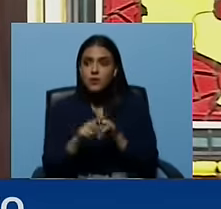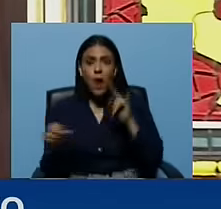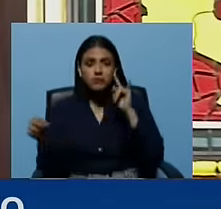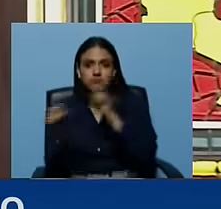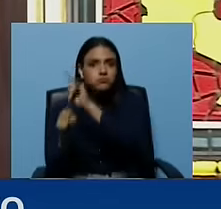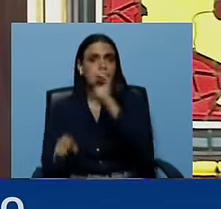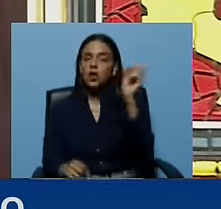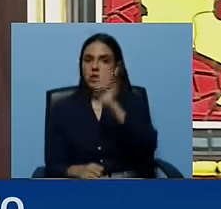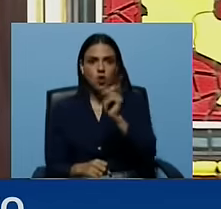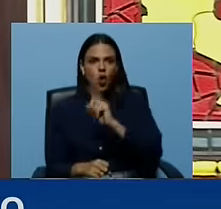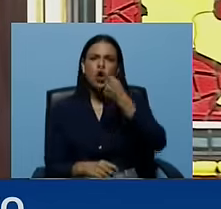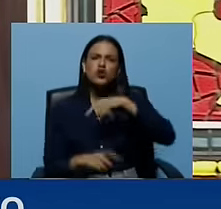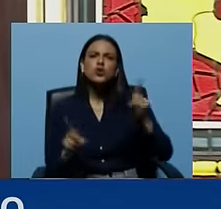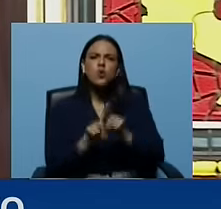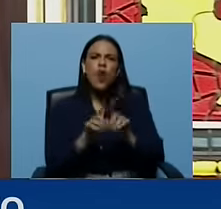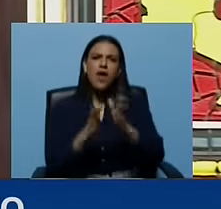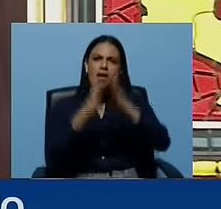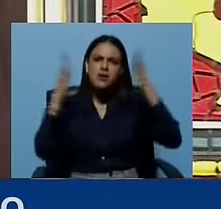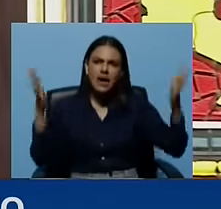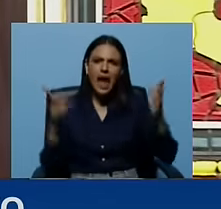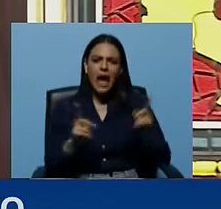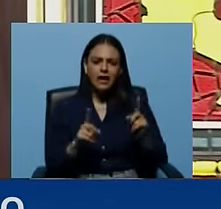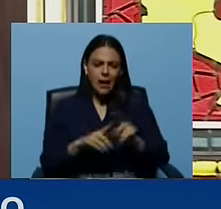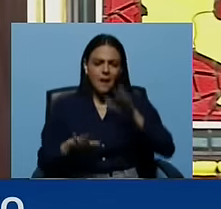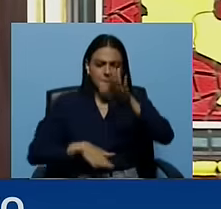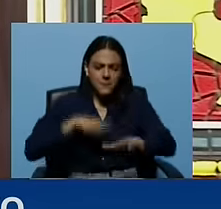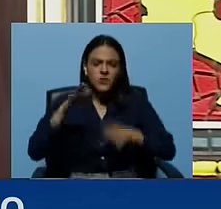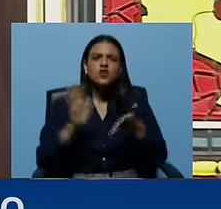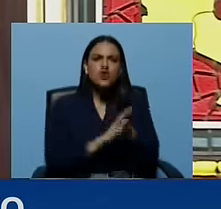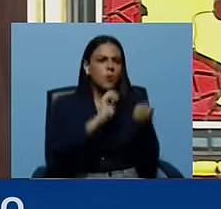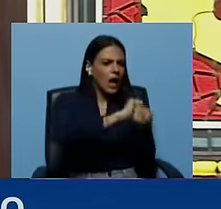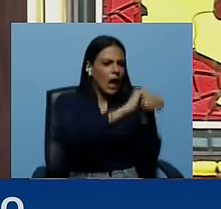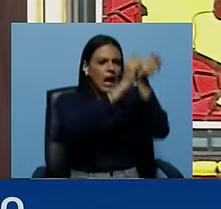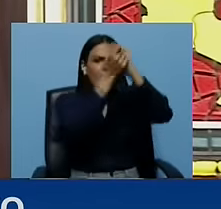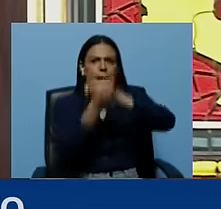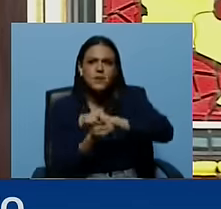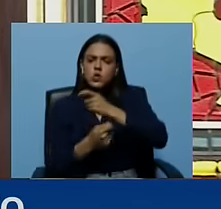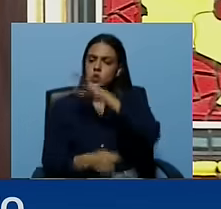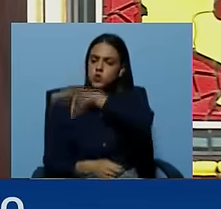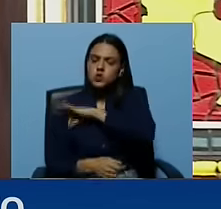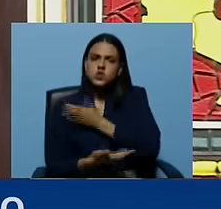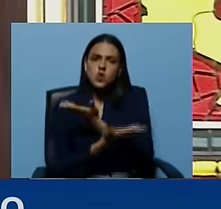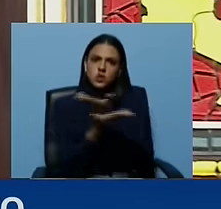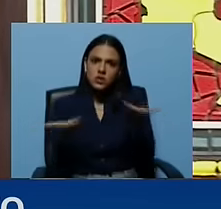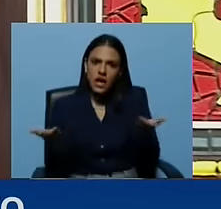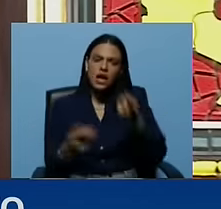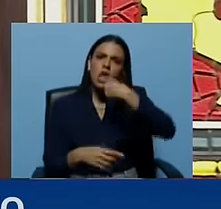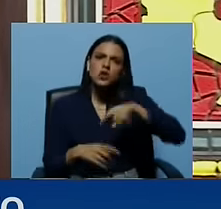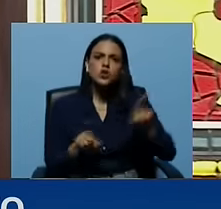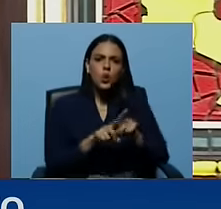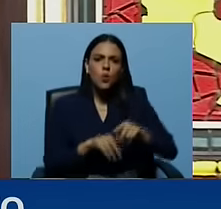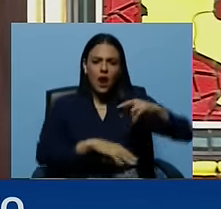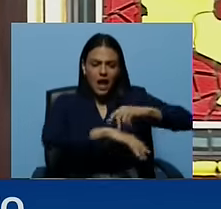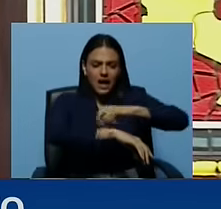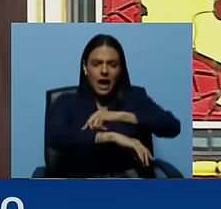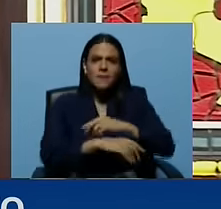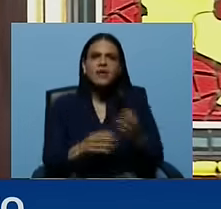etapa de la nueva época de transición al socialismo, para caminar junto al pueblo